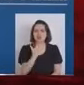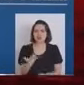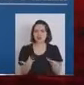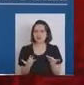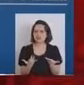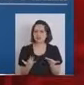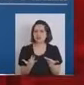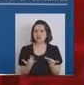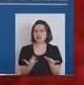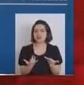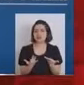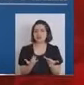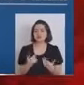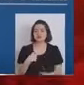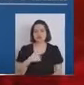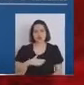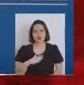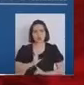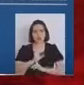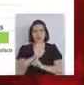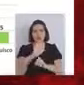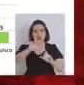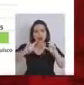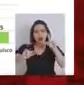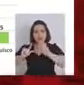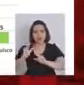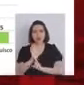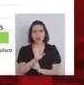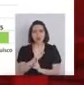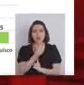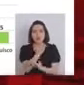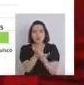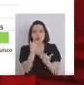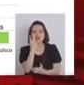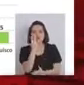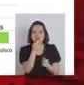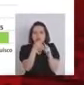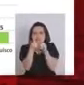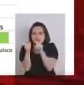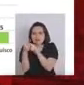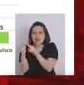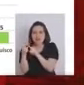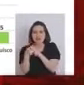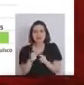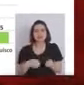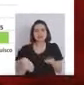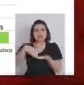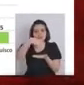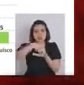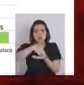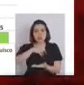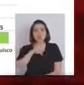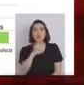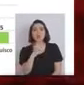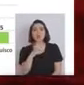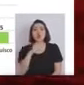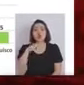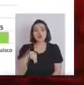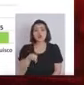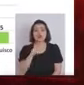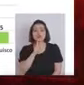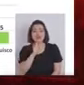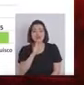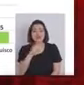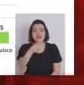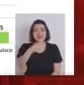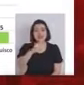a todo el sistema público y privado. Todo esto lo administra, por ejemplo, la Subsecretaría de Redes Asistenciales, que depende del Ministerio